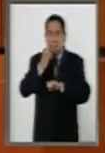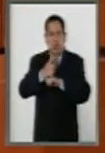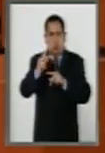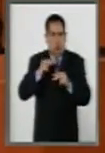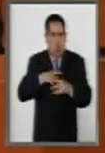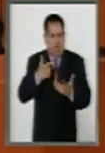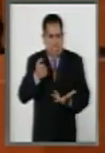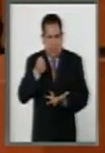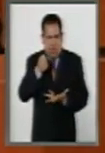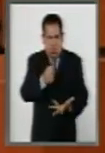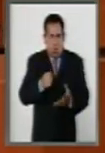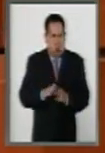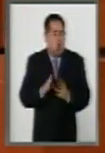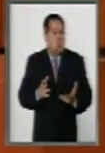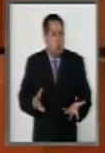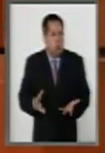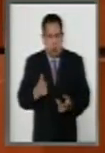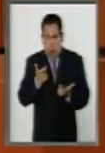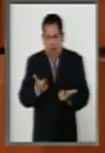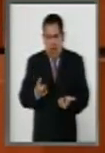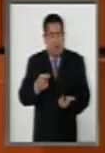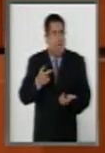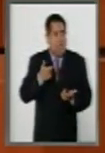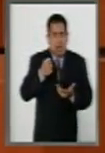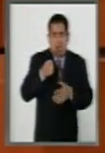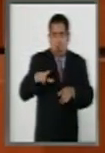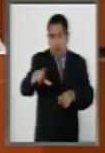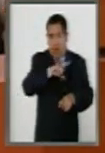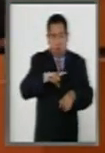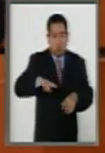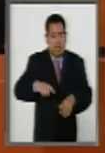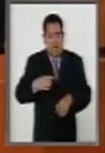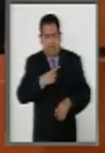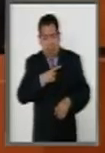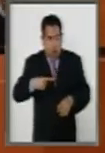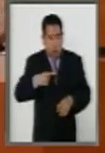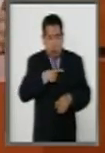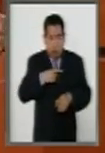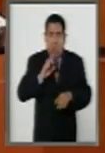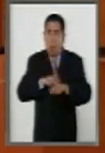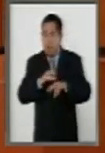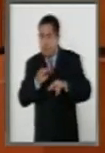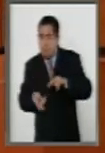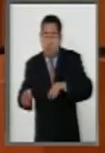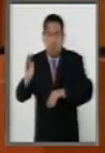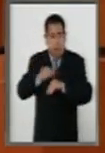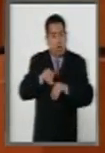tienen recursos, los estados están endeudados y ahora les cargan